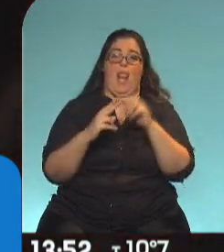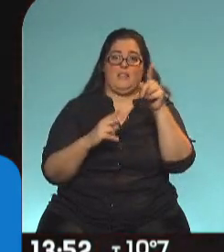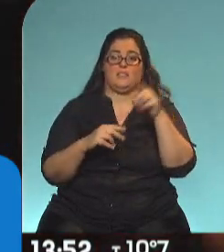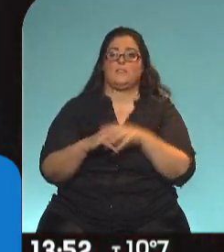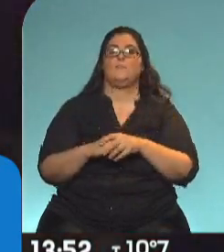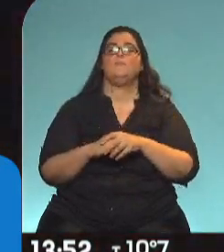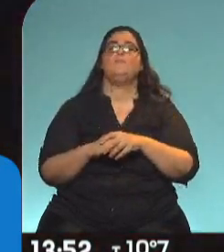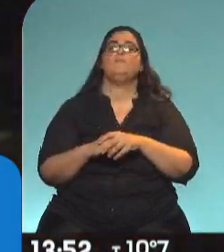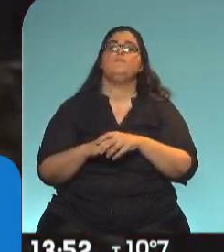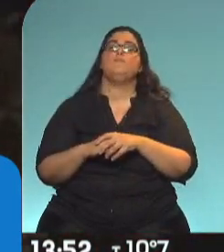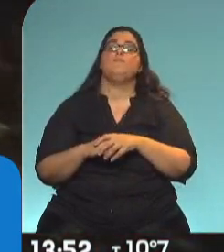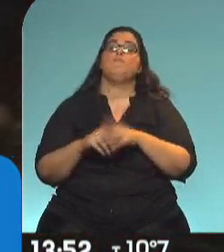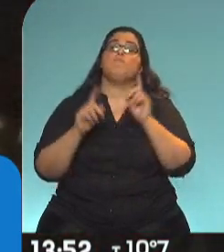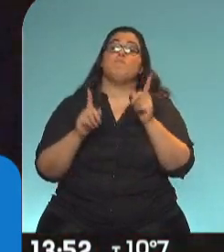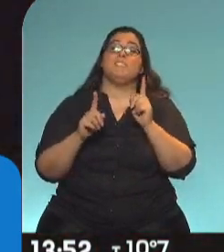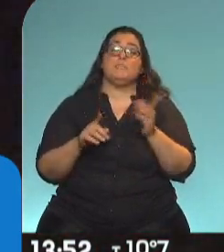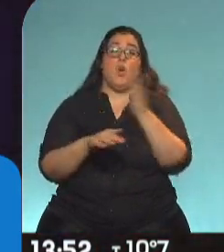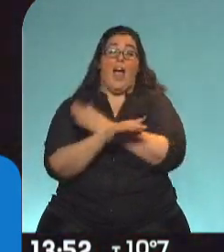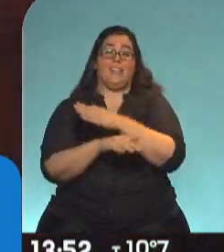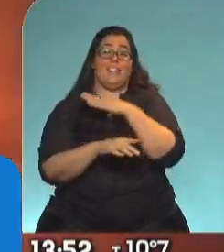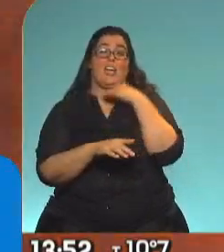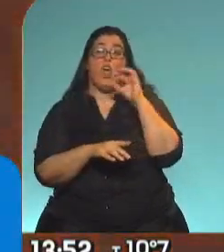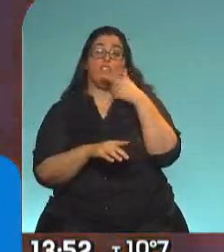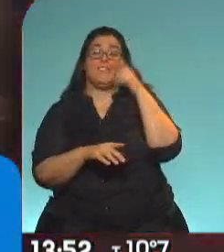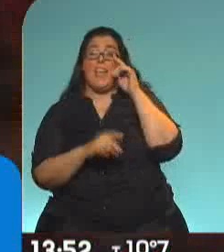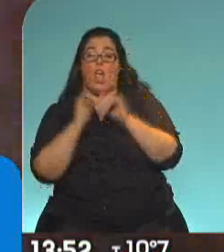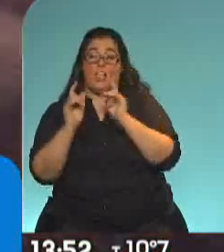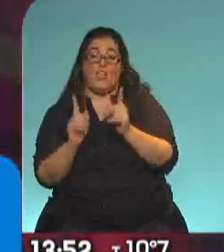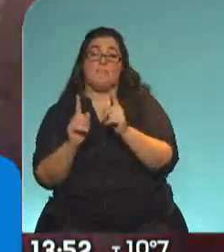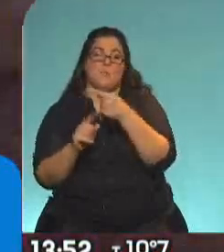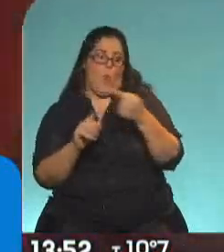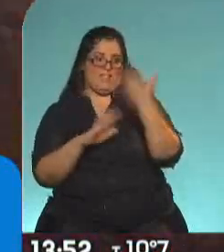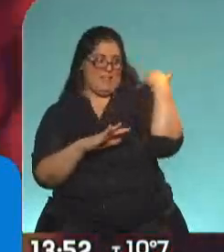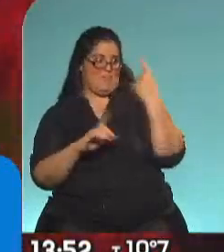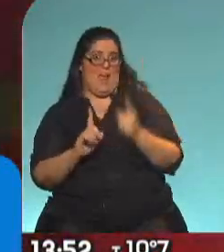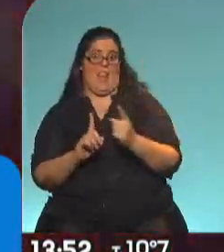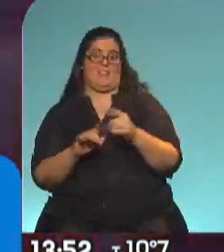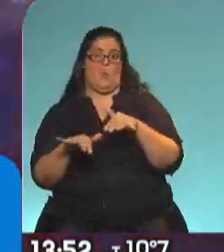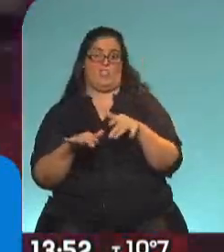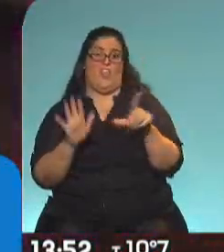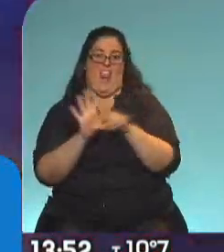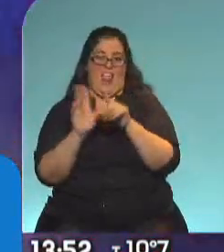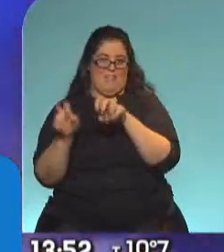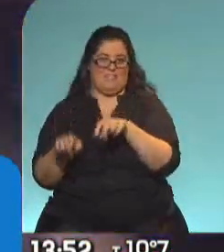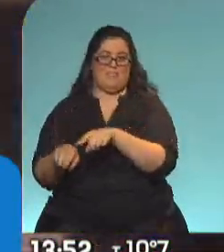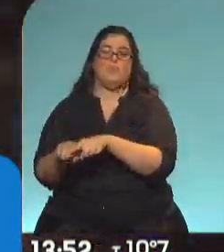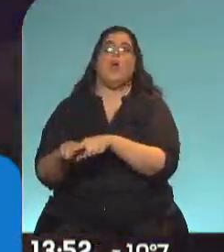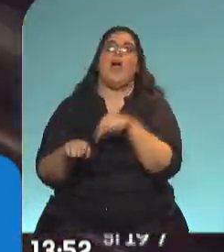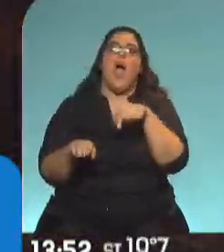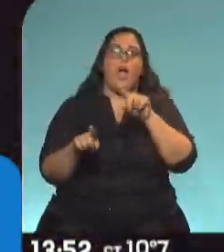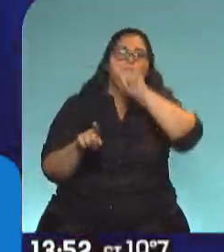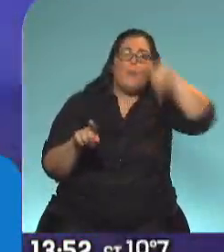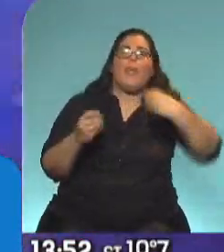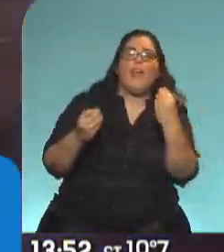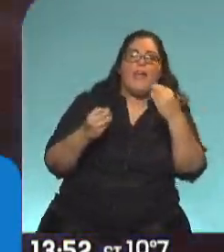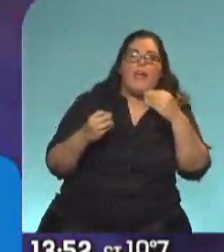esto sucedió, lo que comentaba recién José, hace una semana atrás. Ahora, ¿por qué los efectos también sociales que estamos viendo en